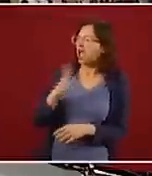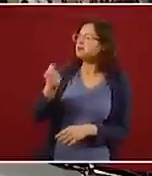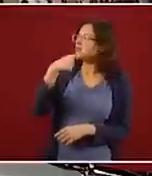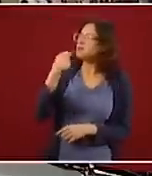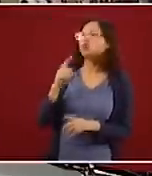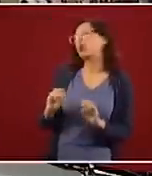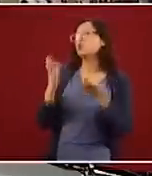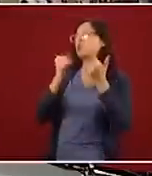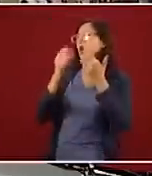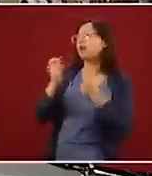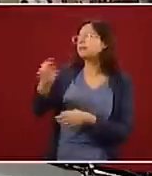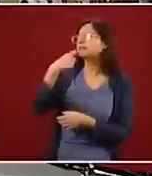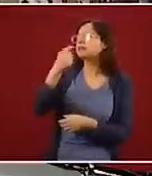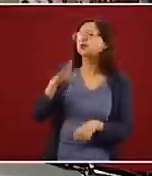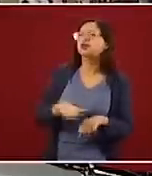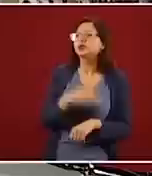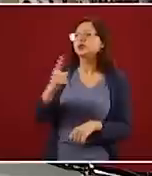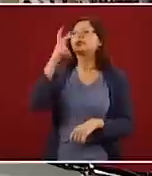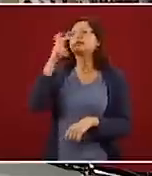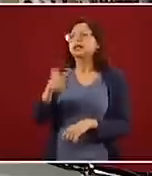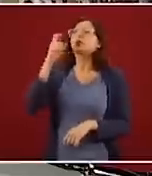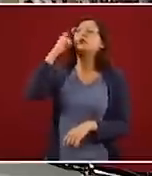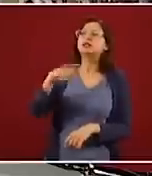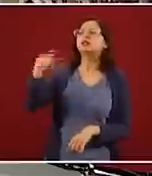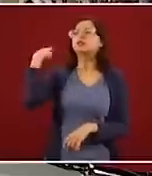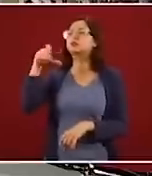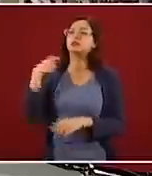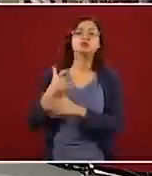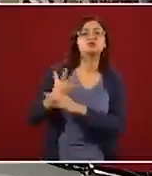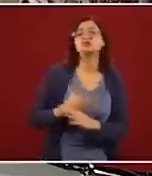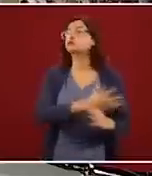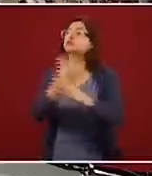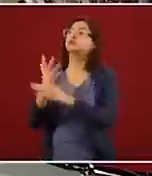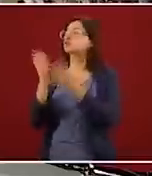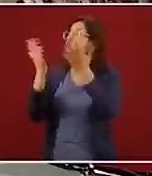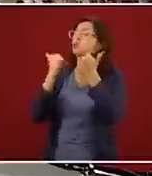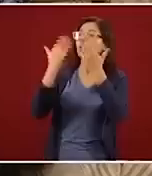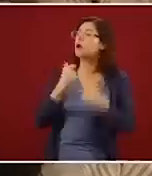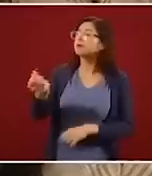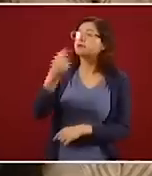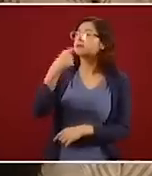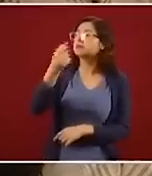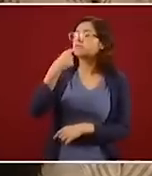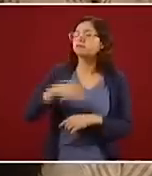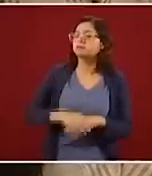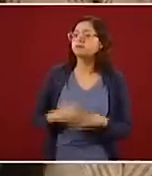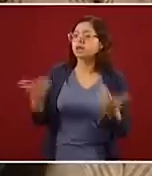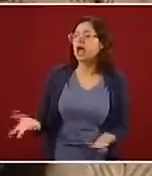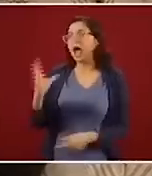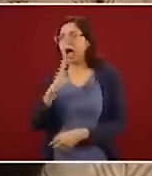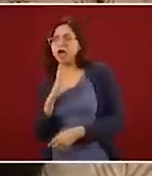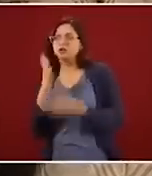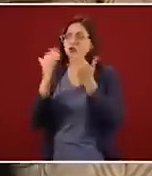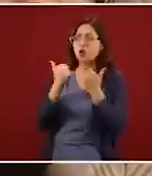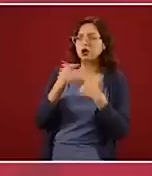Porque en Hidalgo, Guerrero y Querétaro dicen que no hay esos medicamentos. Así es. Entonces, ¿sí hay o no